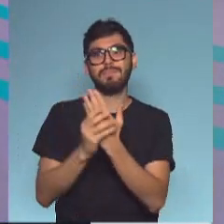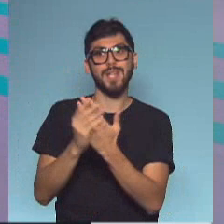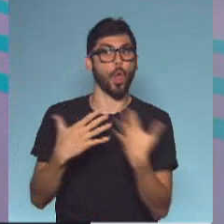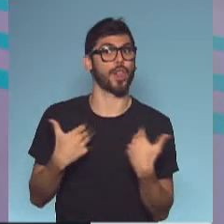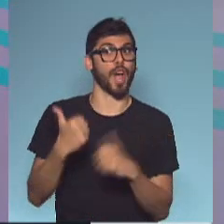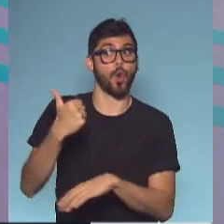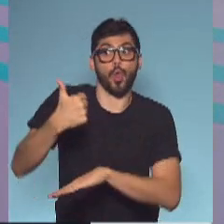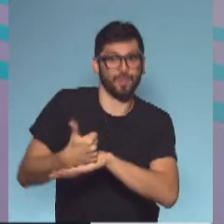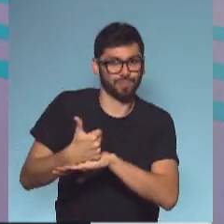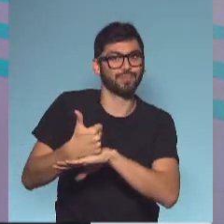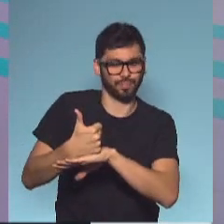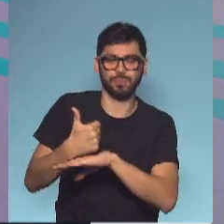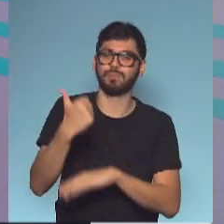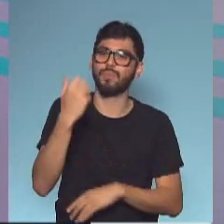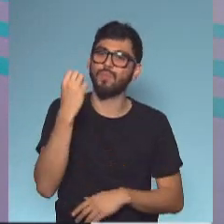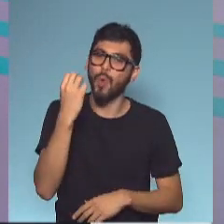Salud. Alfredo, te escuchamos, buenas noches.